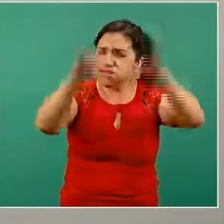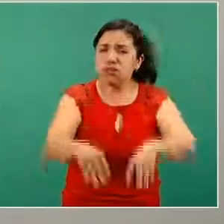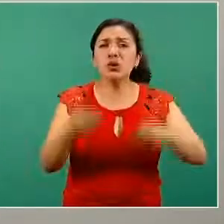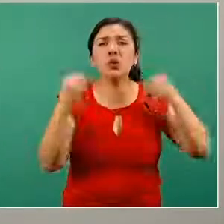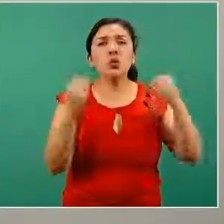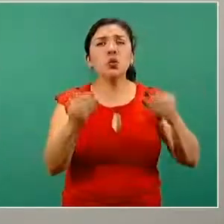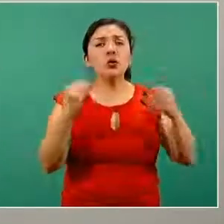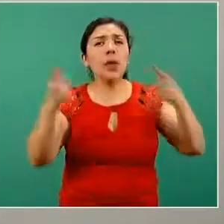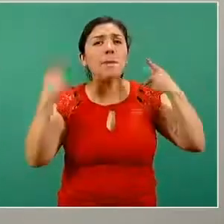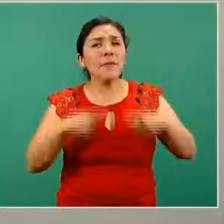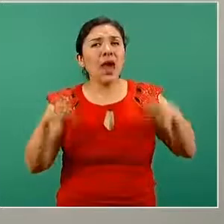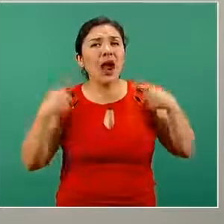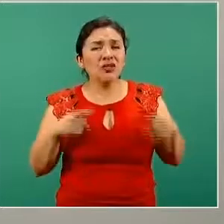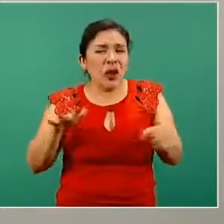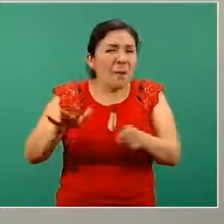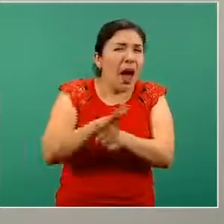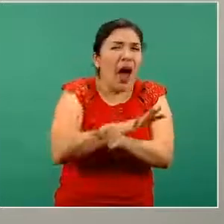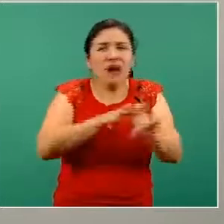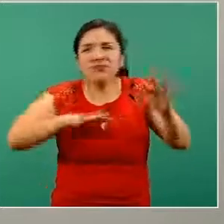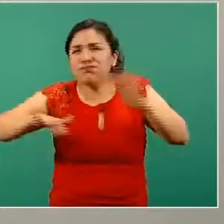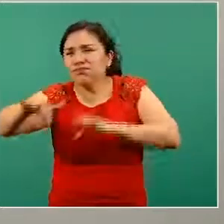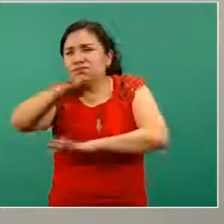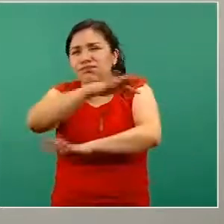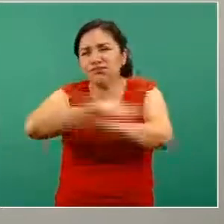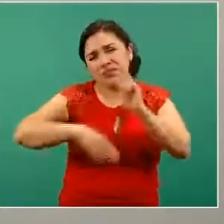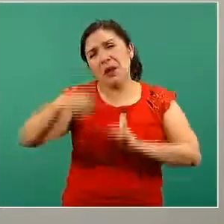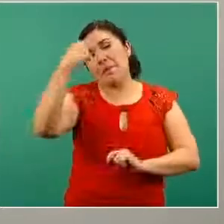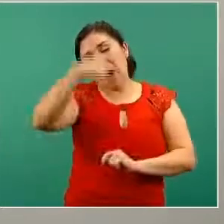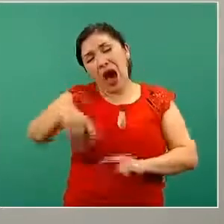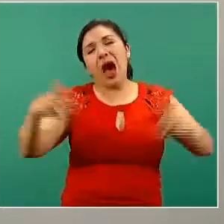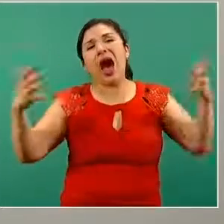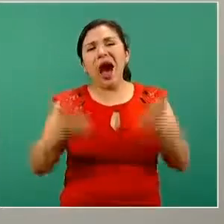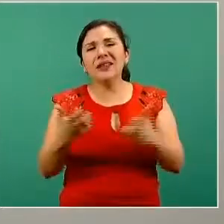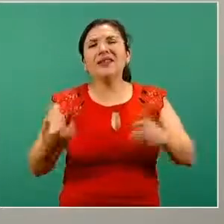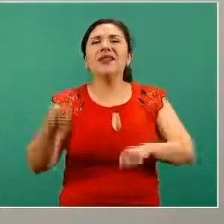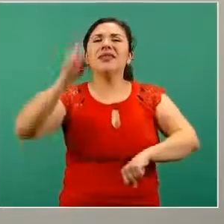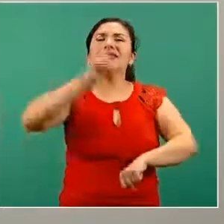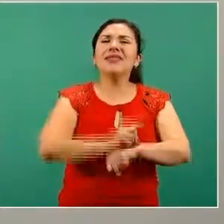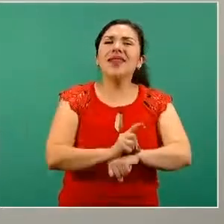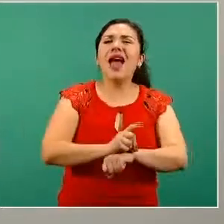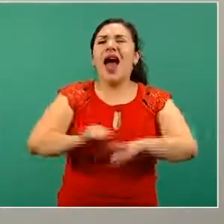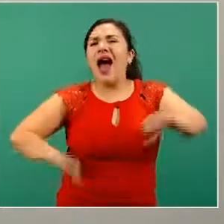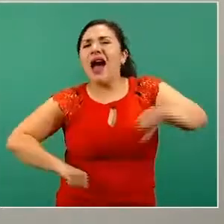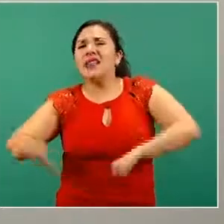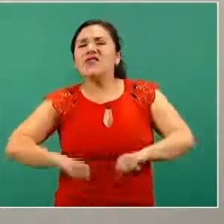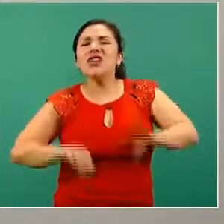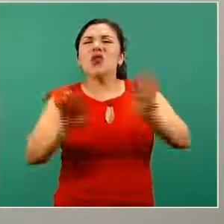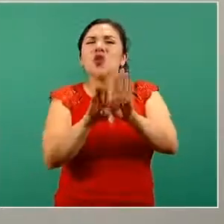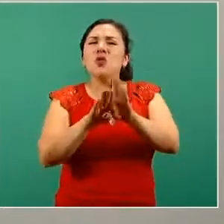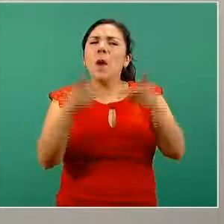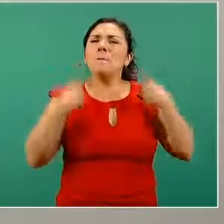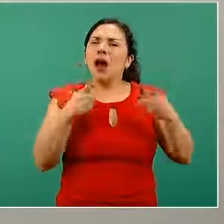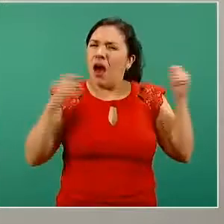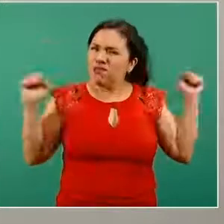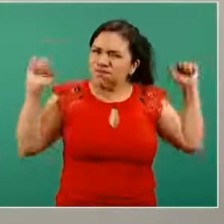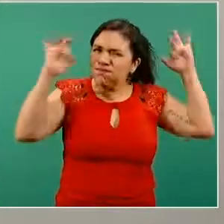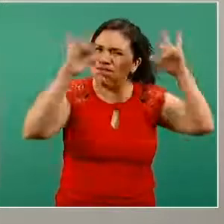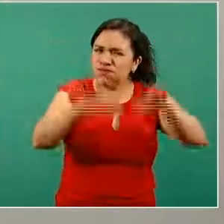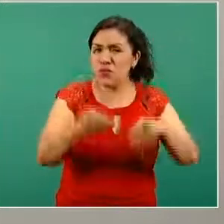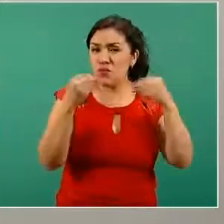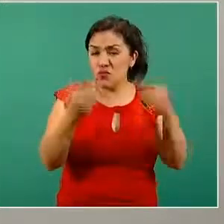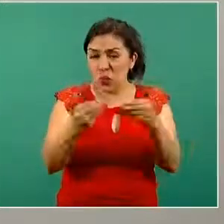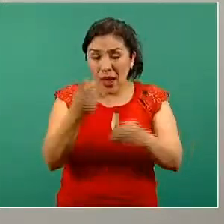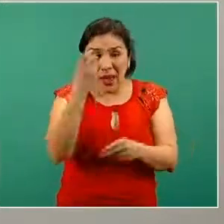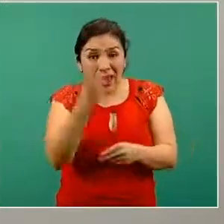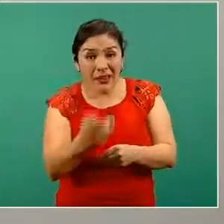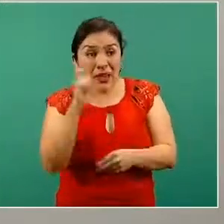movilización de personas, a en su momento realizar actividades obviamente de congregación, lo cual, más